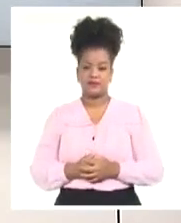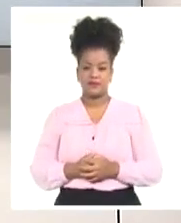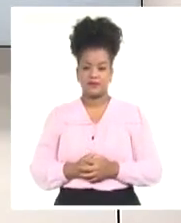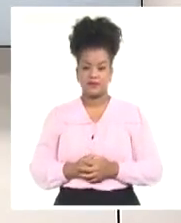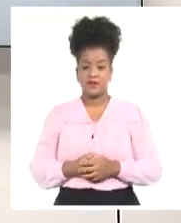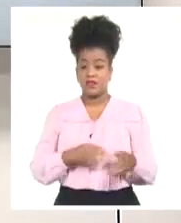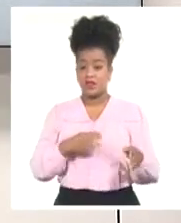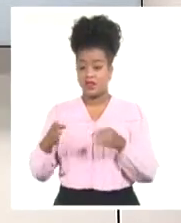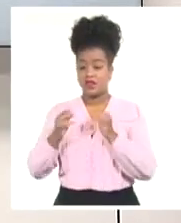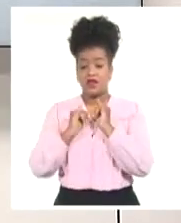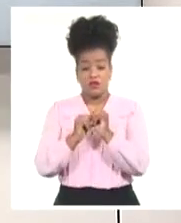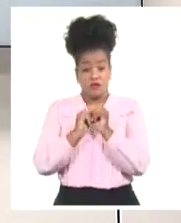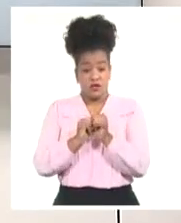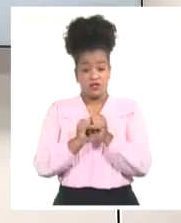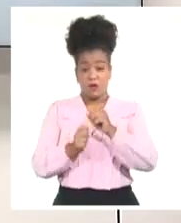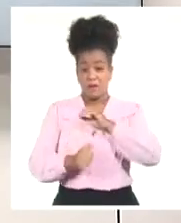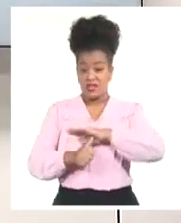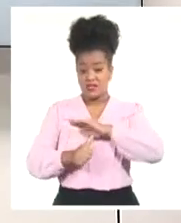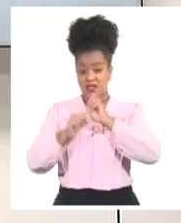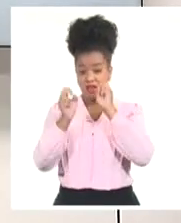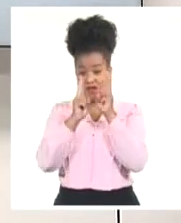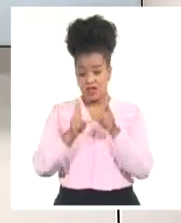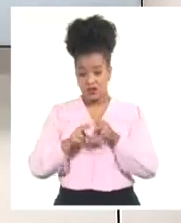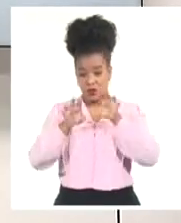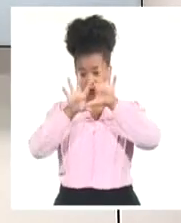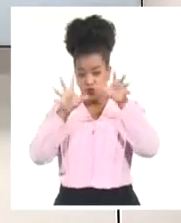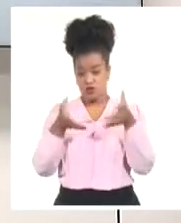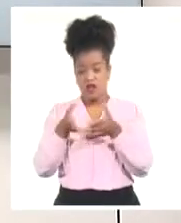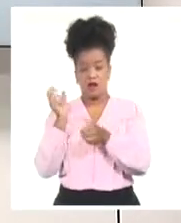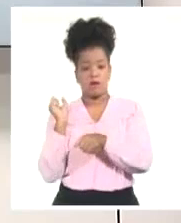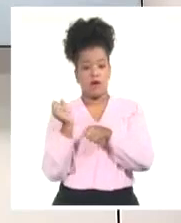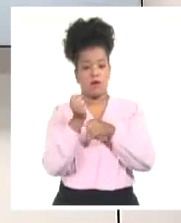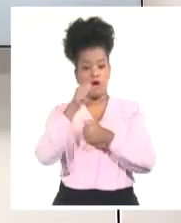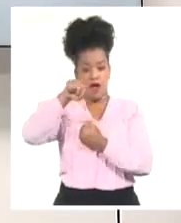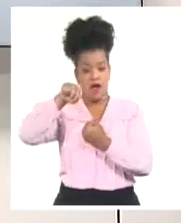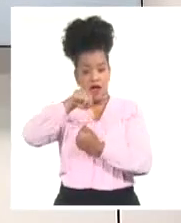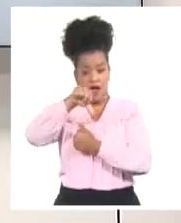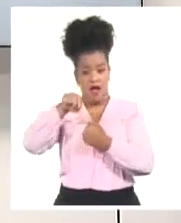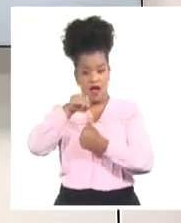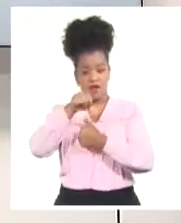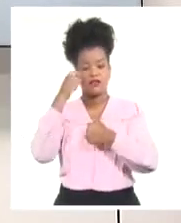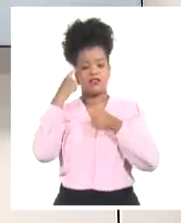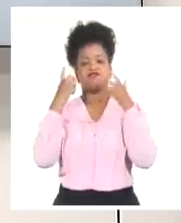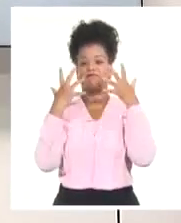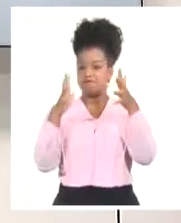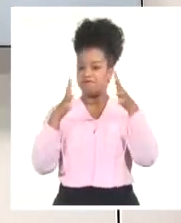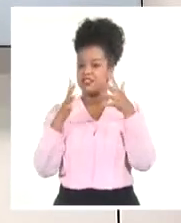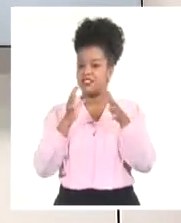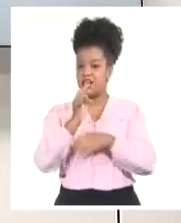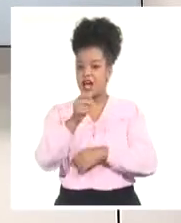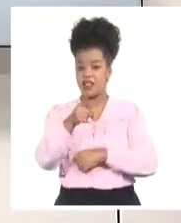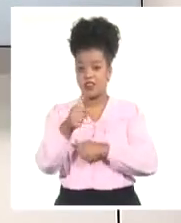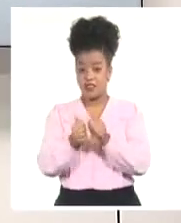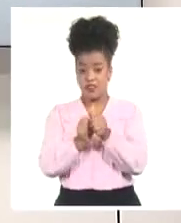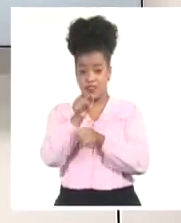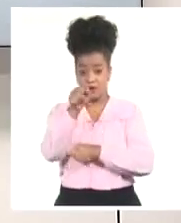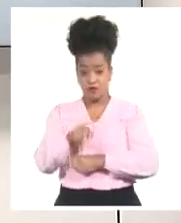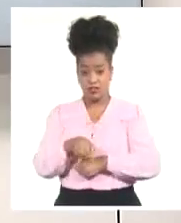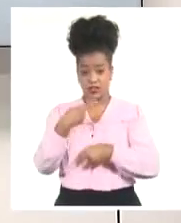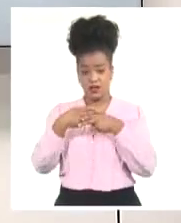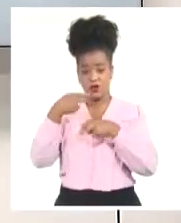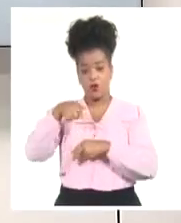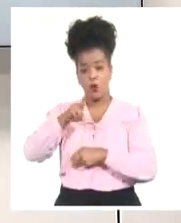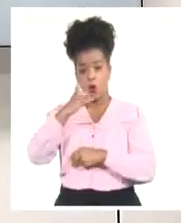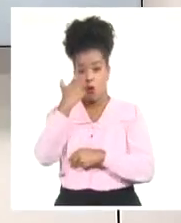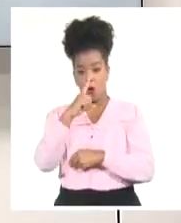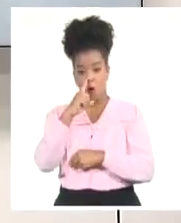Hit, el presidente de la Confederación Mundial de Béisbol Profesional del Caribe, Juan Francisco Buello, felicitó a Juan Reynaldo Pérez Pardo por su elección